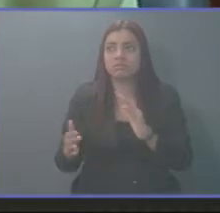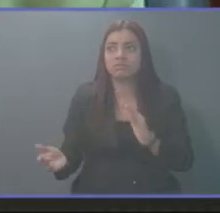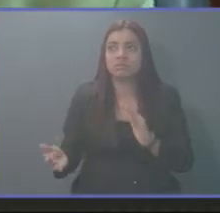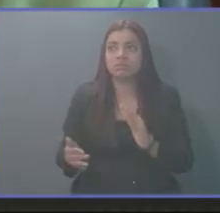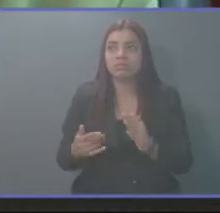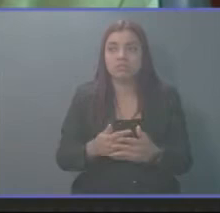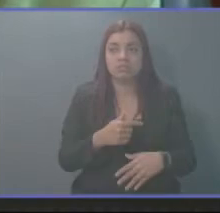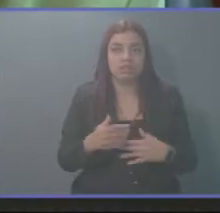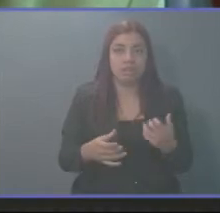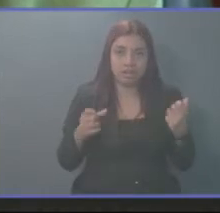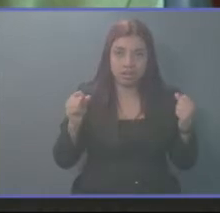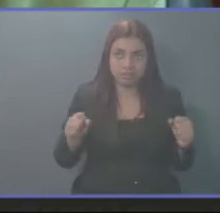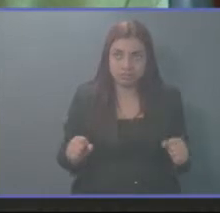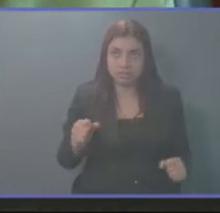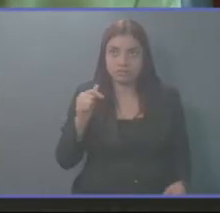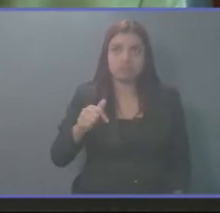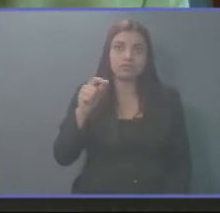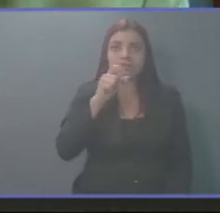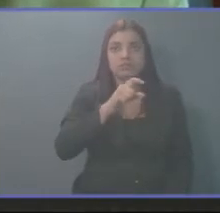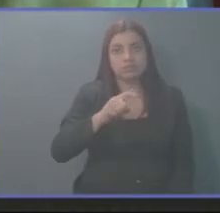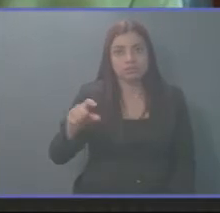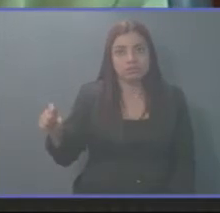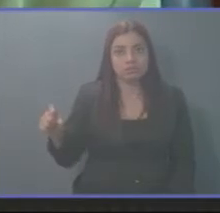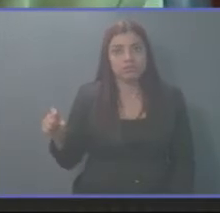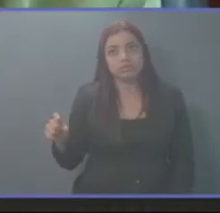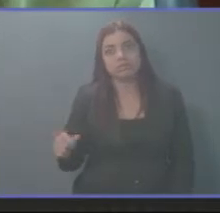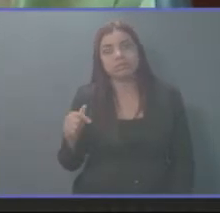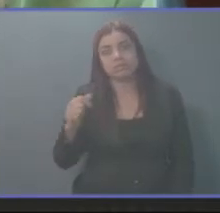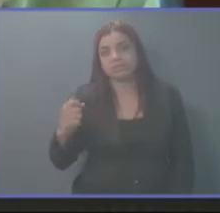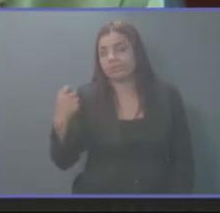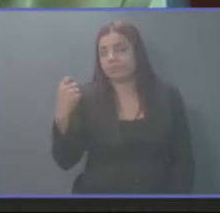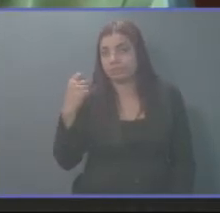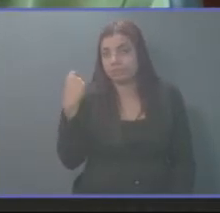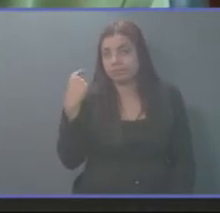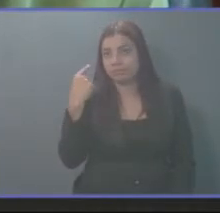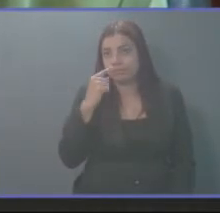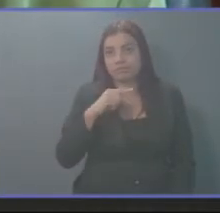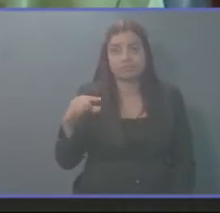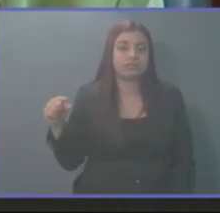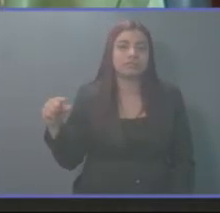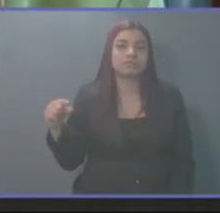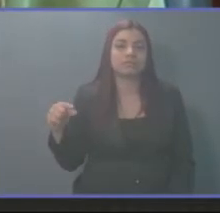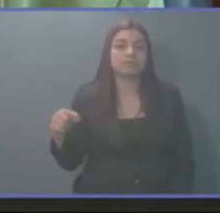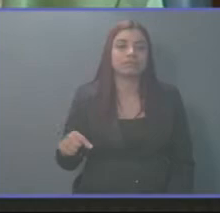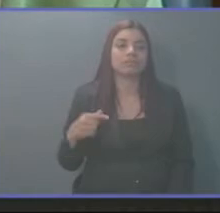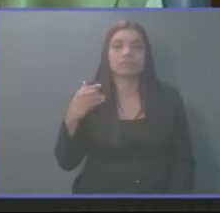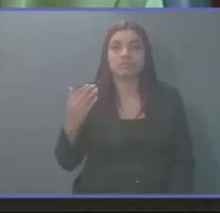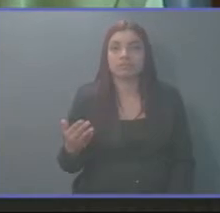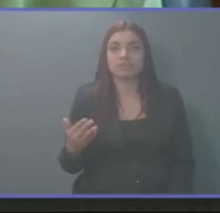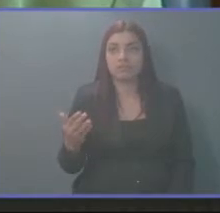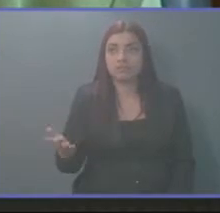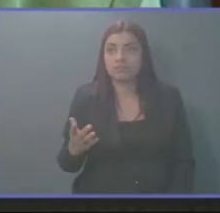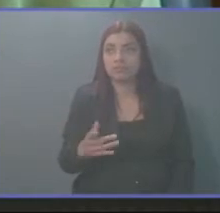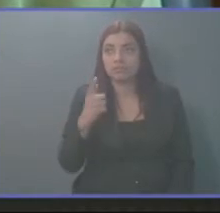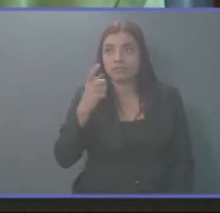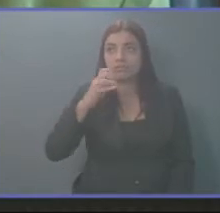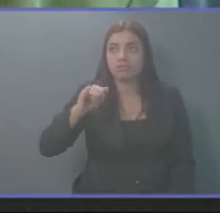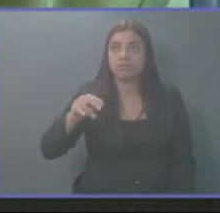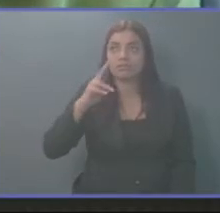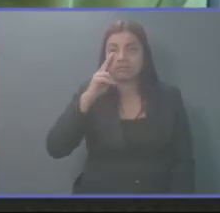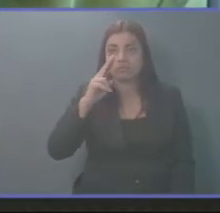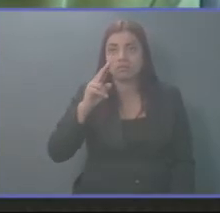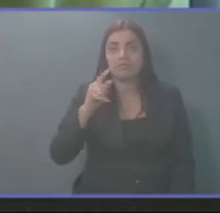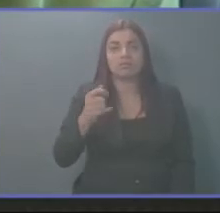Quiero decir que esta semana que recién acaba de pasar, tal cual se nos notificó en junio, se nos